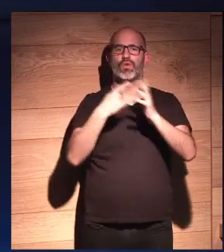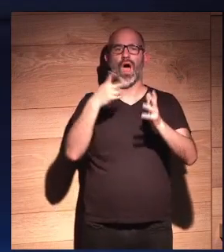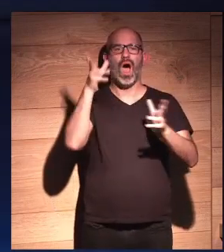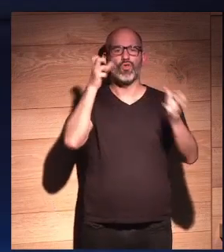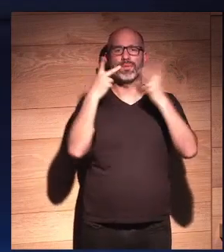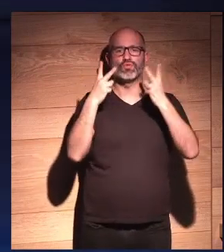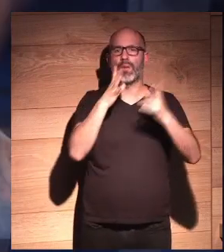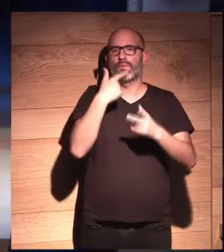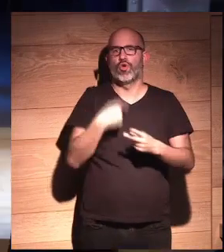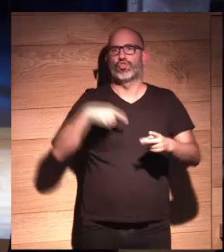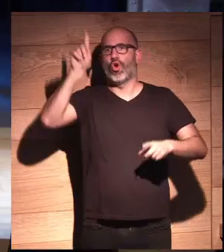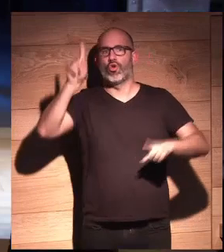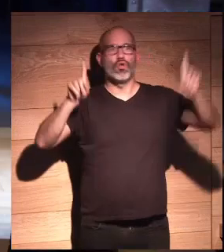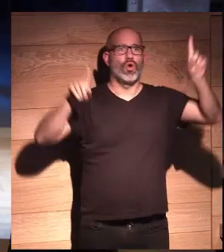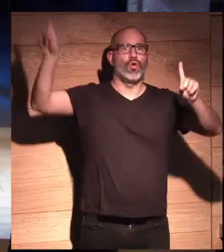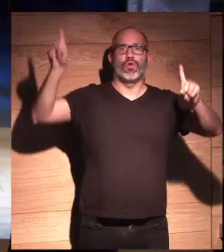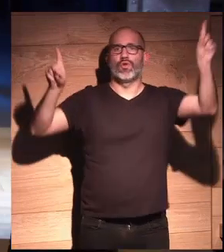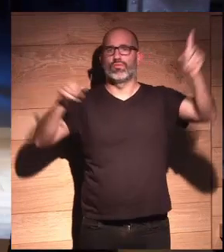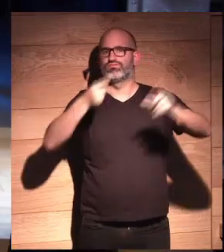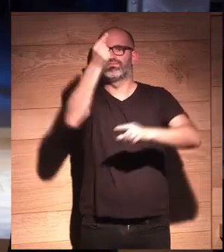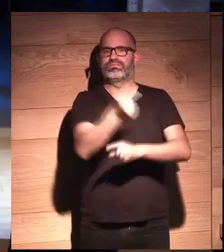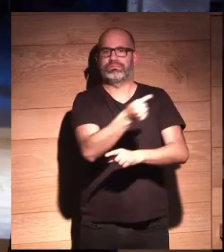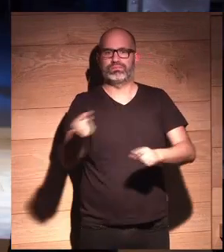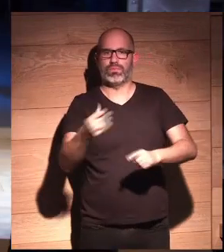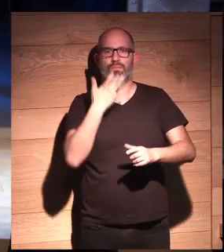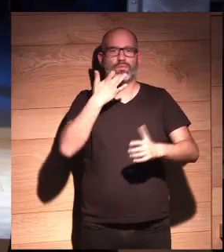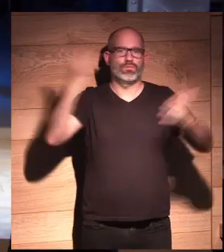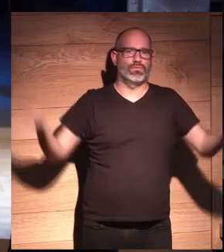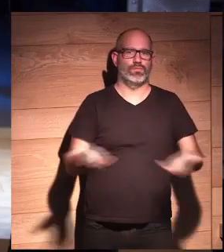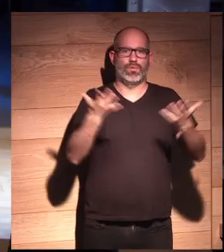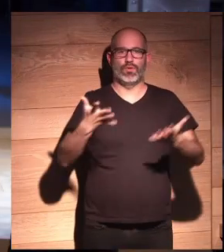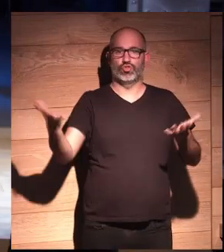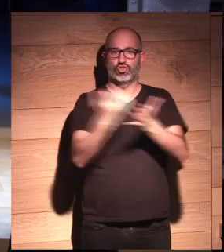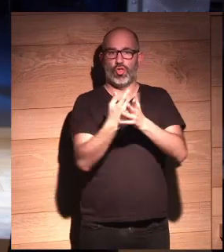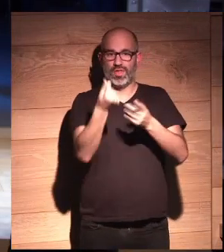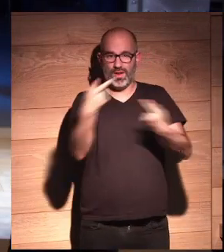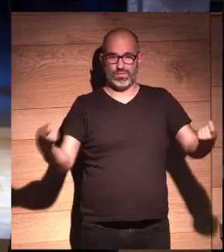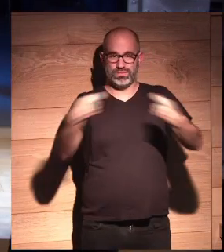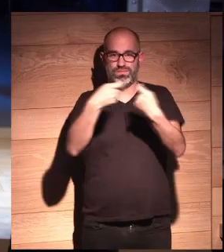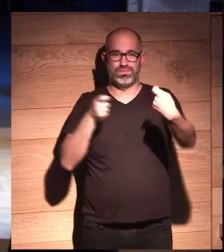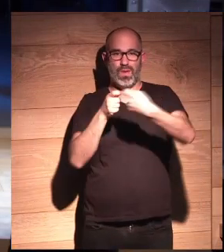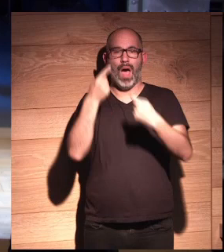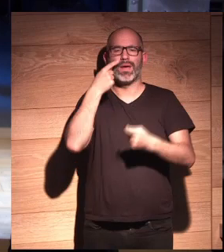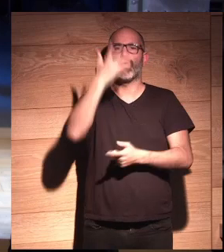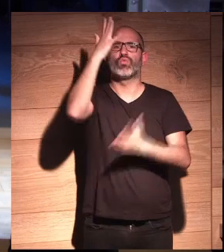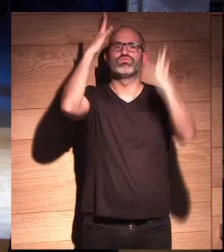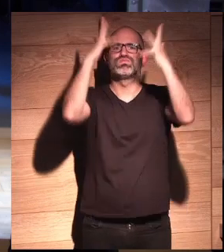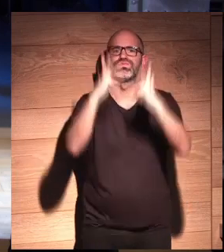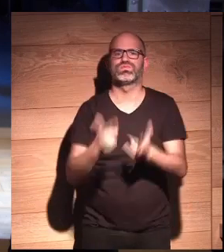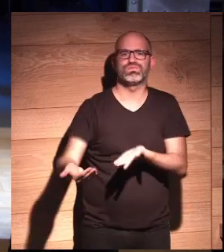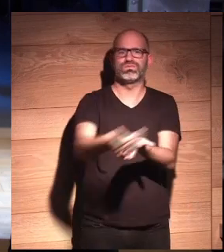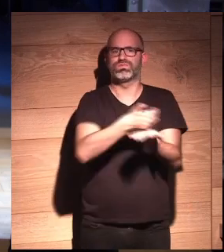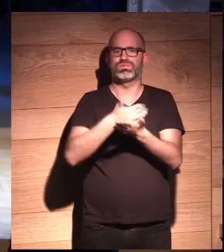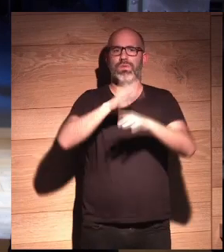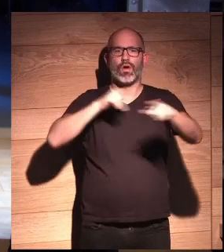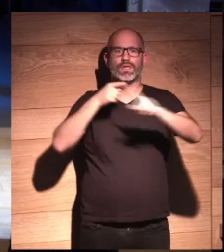dijerais, yo, tal, no sé qué, no sé cuántos. Y vamos a decir, vale, pues vamos a poner todos pasta, a ver cuánto dinero conseguimos para